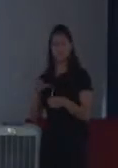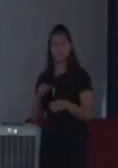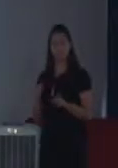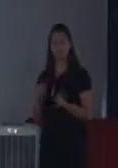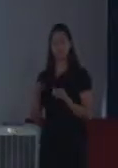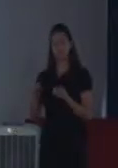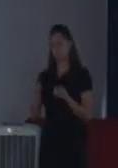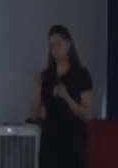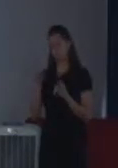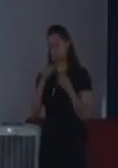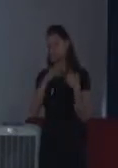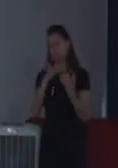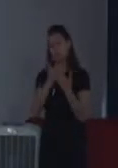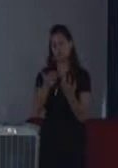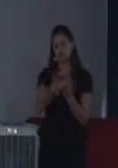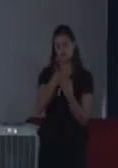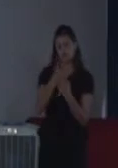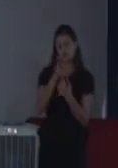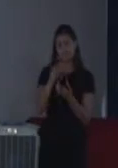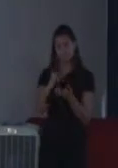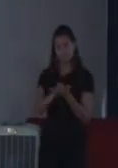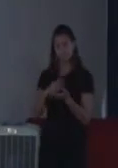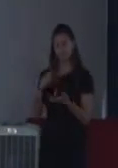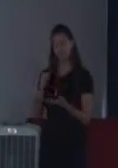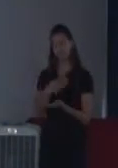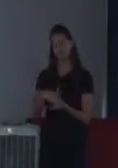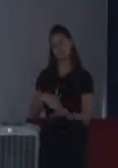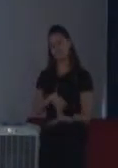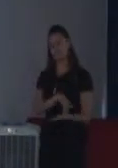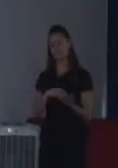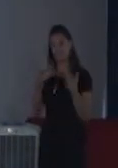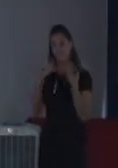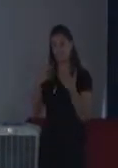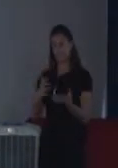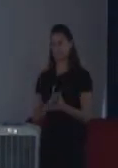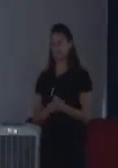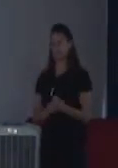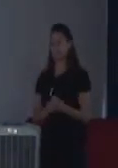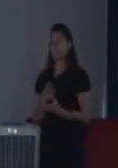digamos, en ese sentido, nosotros tenemos una falencia muy